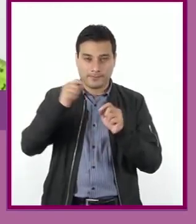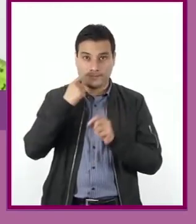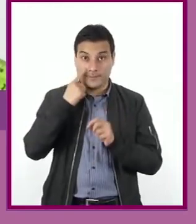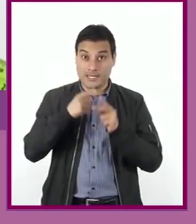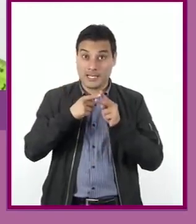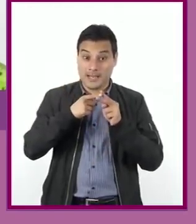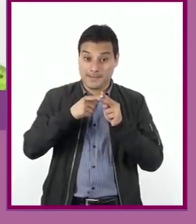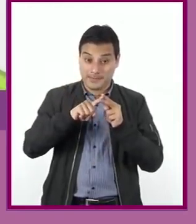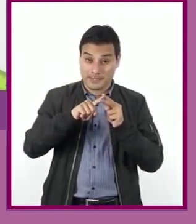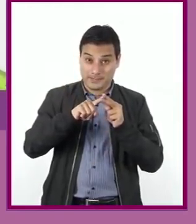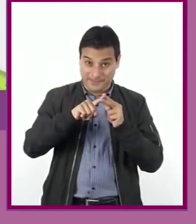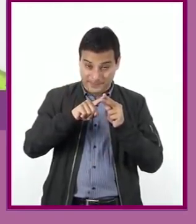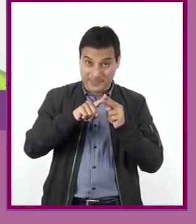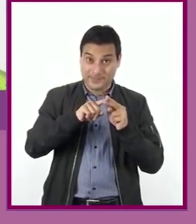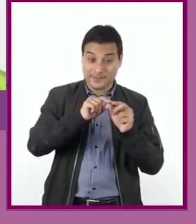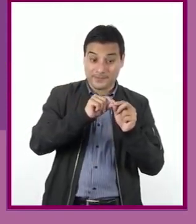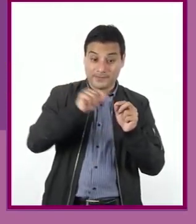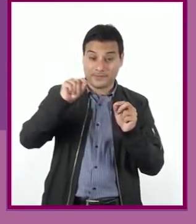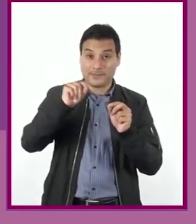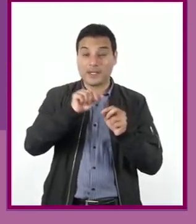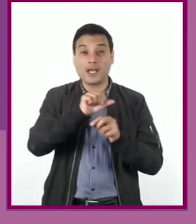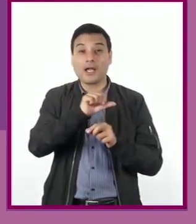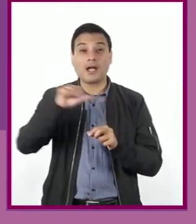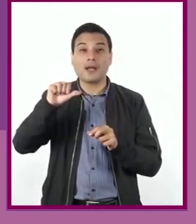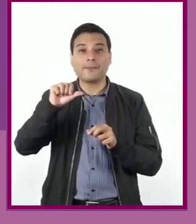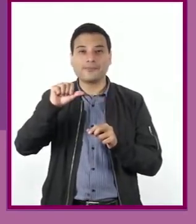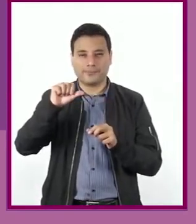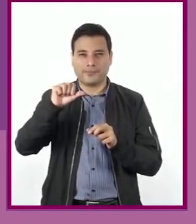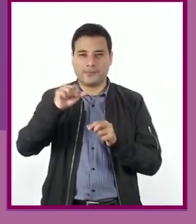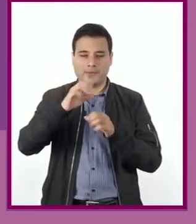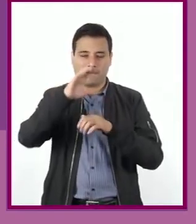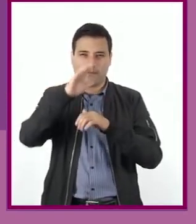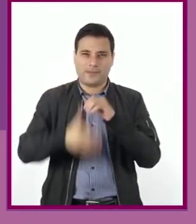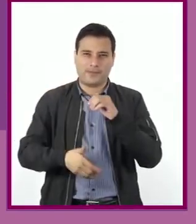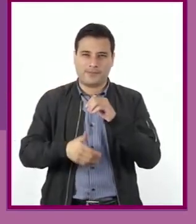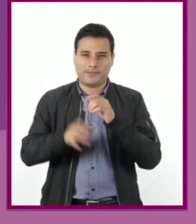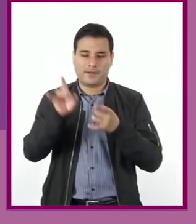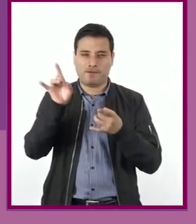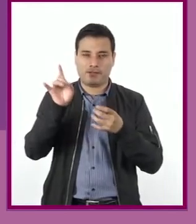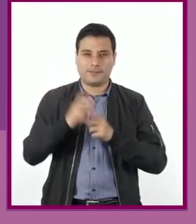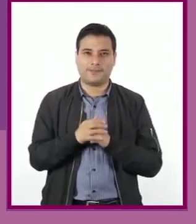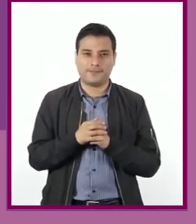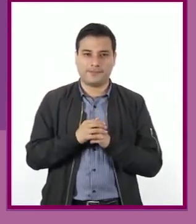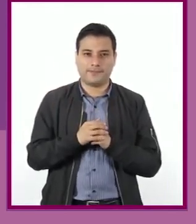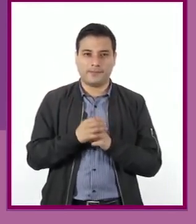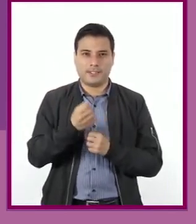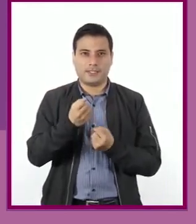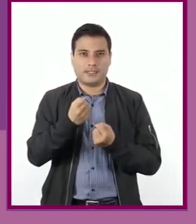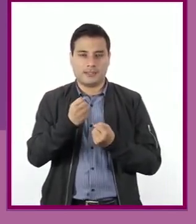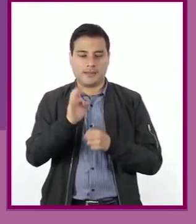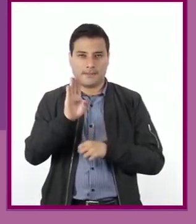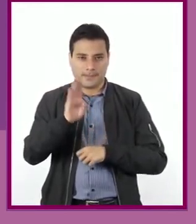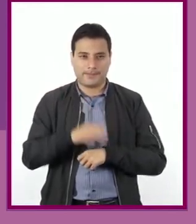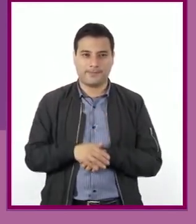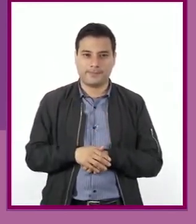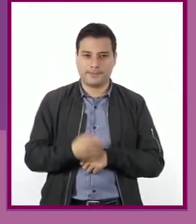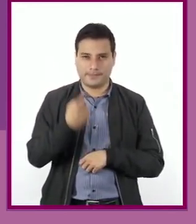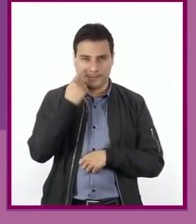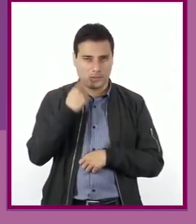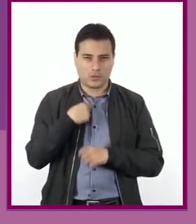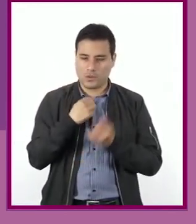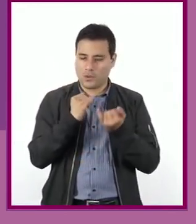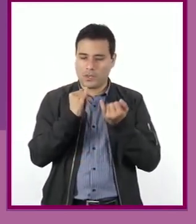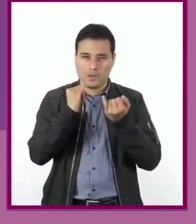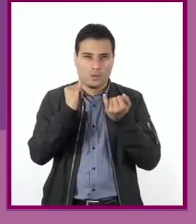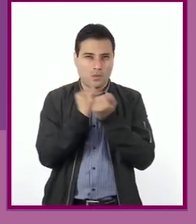origen hasta la punta de la flecha. Para el siguiente vector colocamos una línea punteada paralela al eje X en